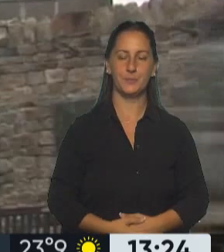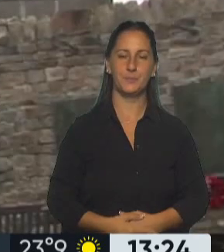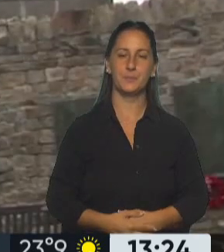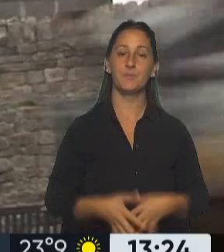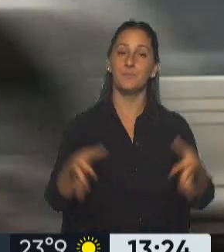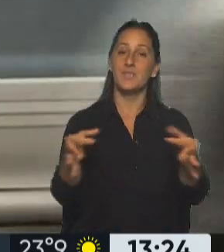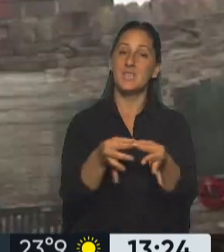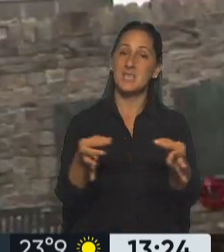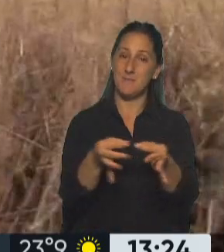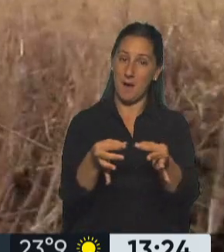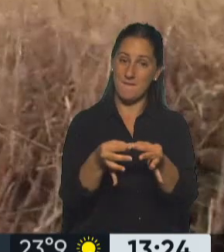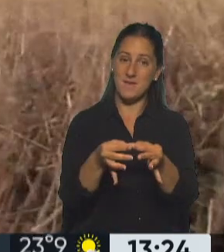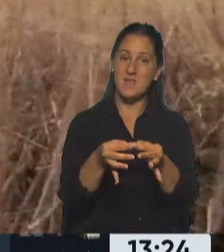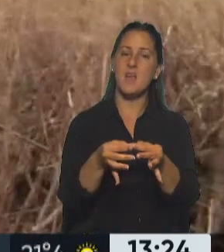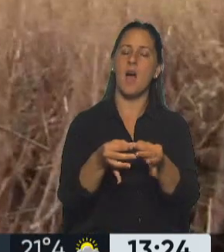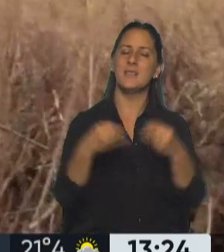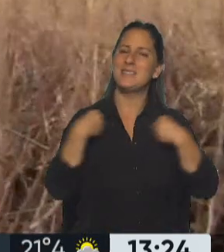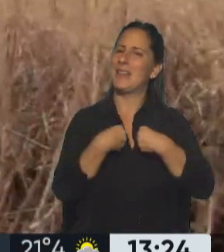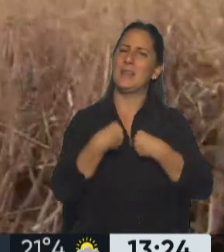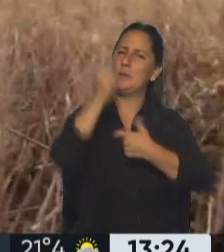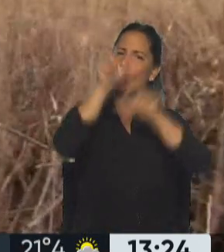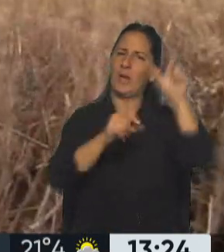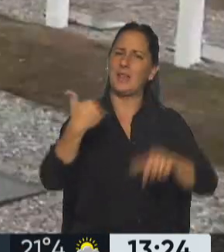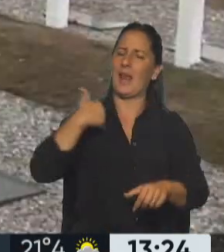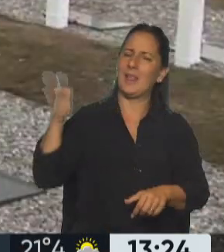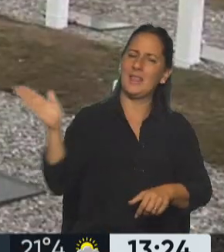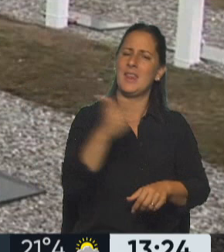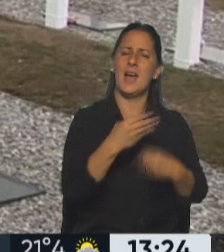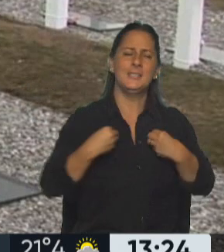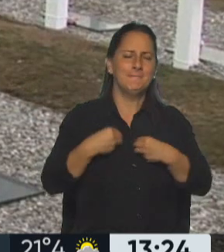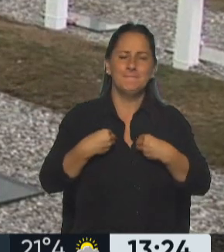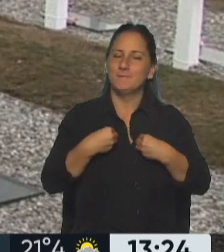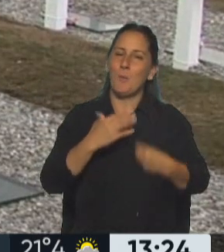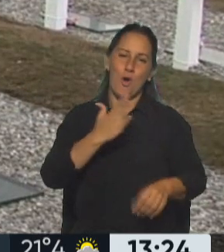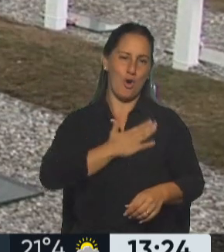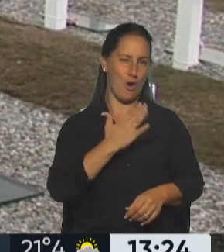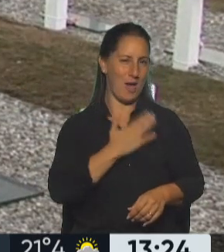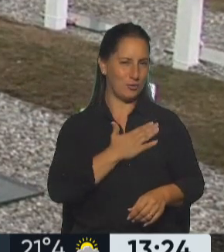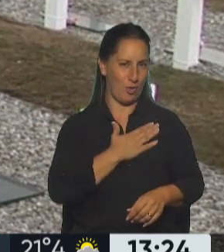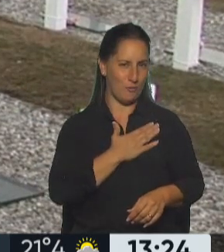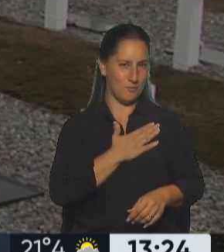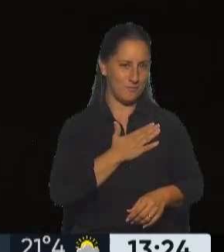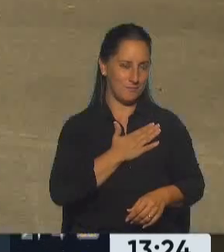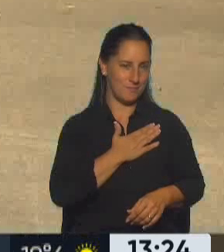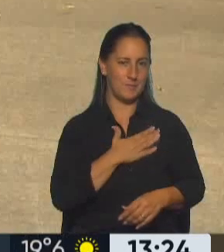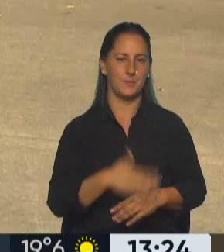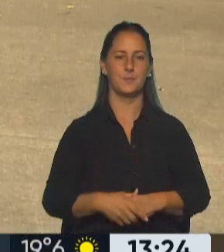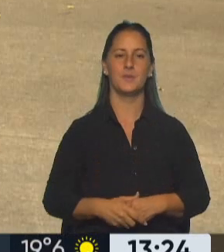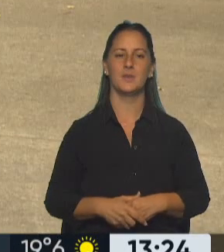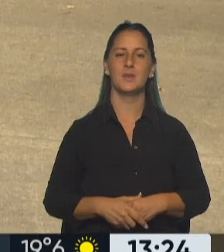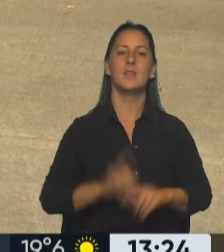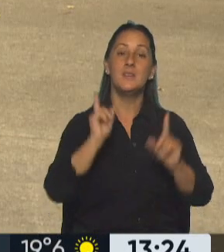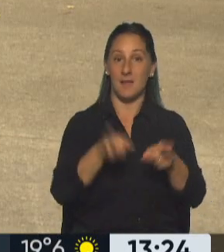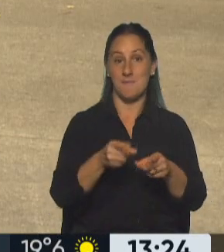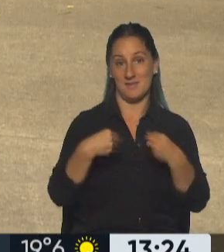Las Islas Malvinas conviven en el sentimiento de los argentinos con esa cercanía del corazón que nos abraza a ellas y con la